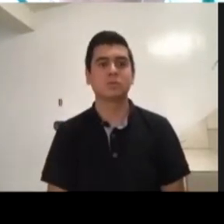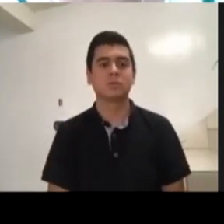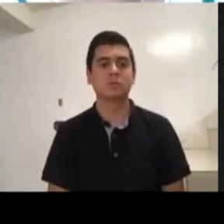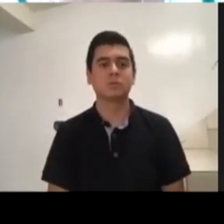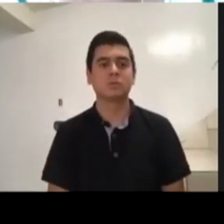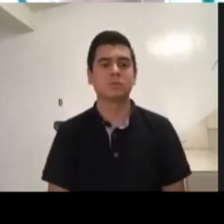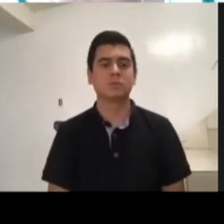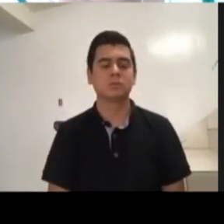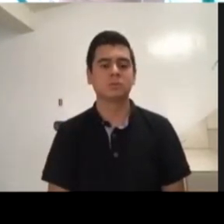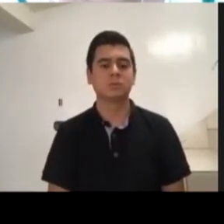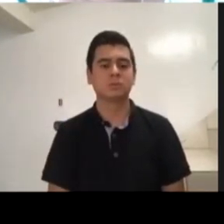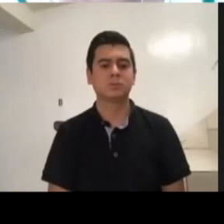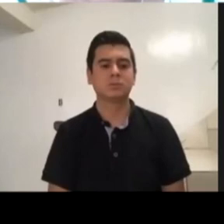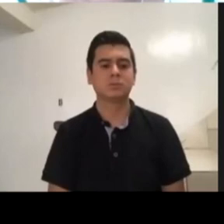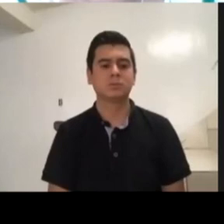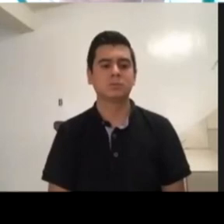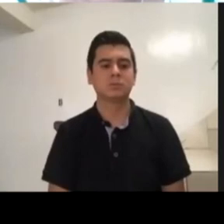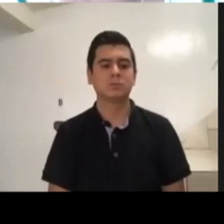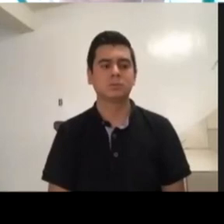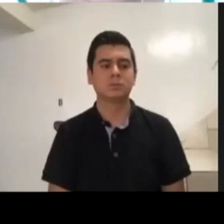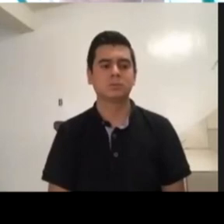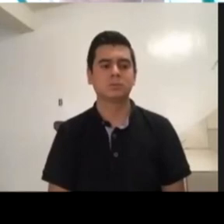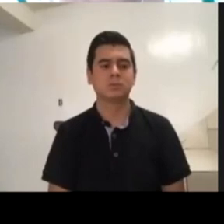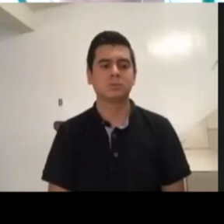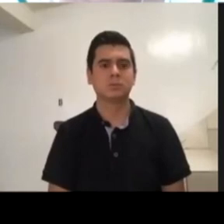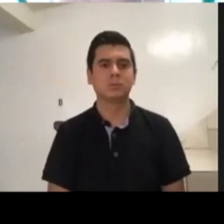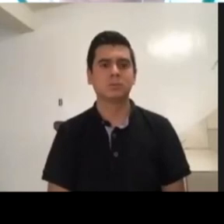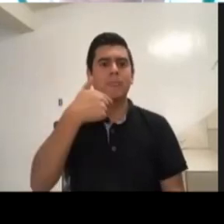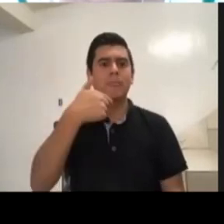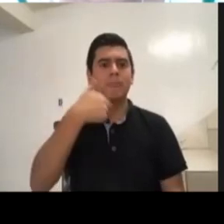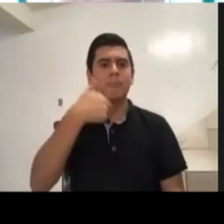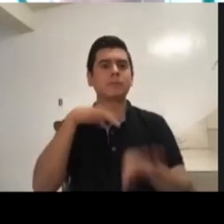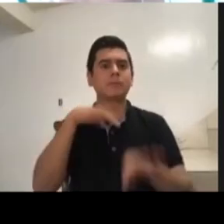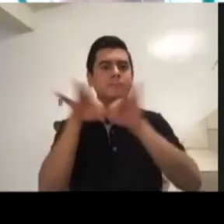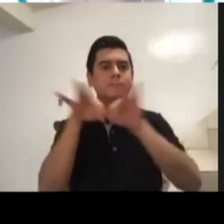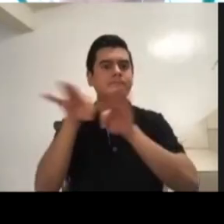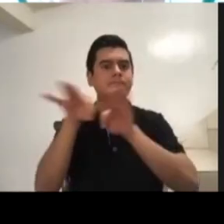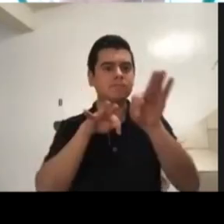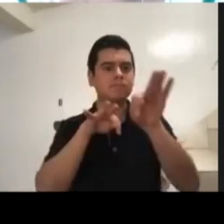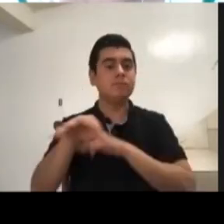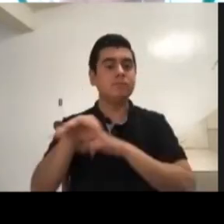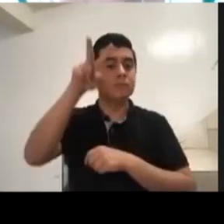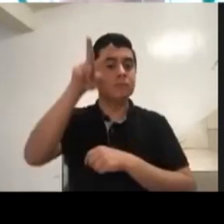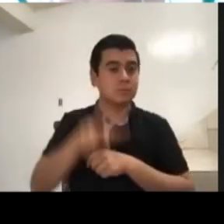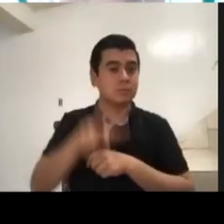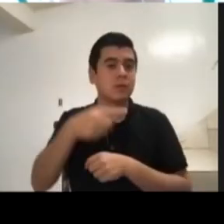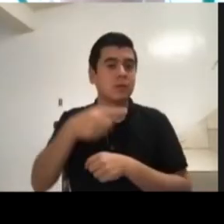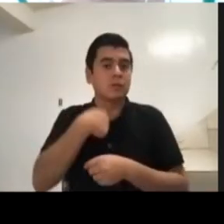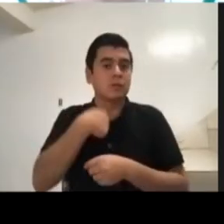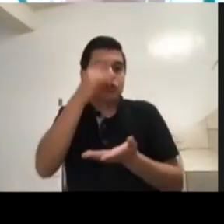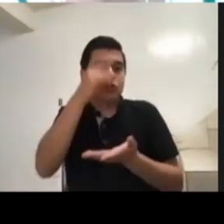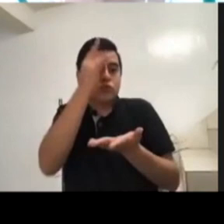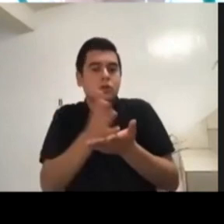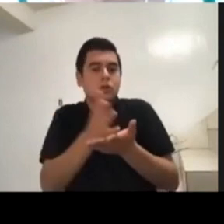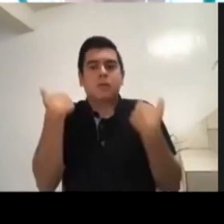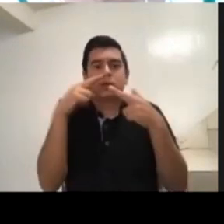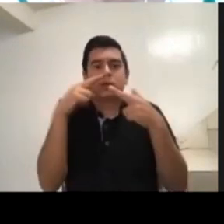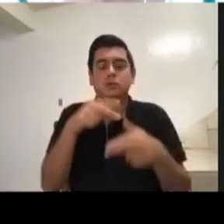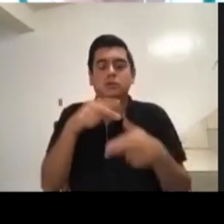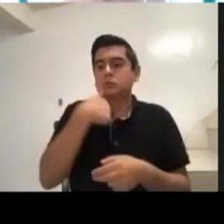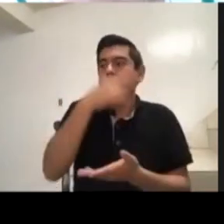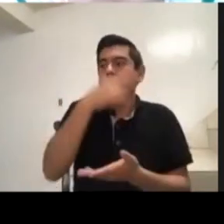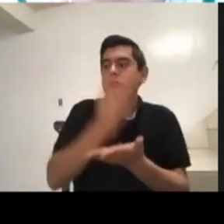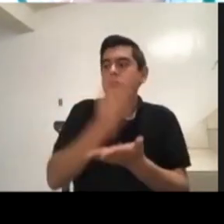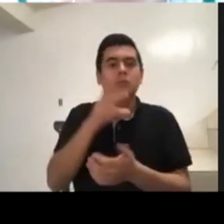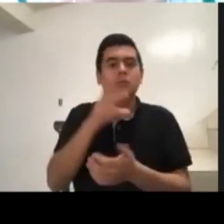Trabajar por proyectos, puedo trabajar de una forma que yo no sea la única guía, la única tutora de los niños, sino que hay varios,